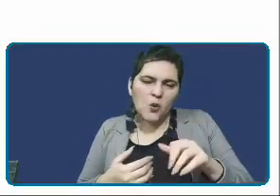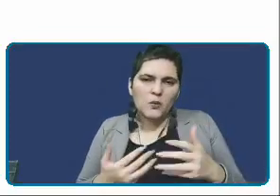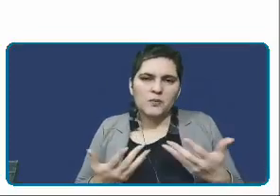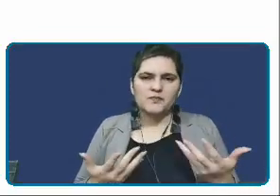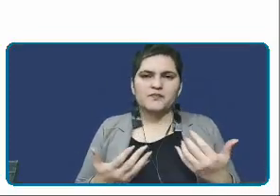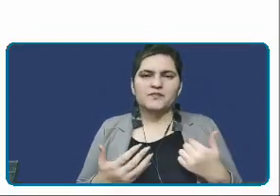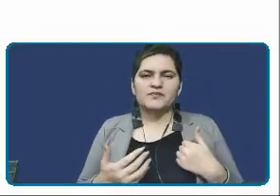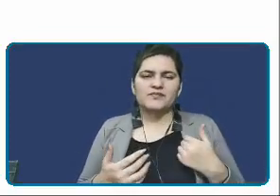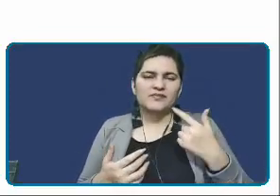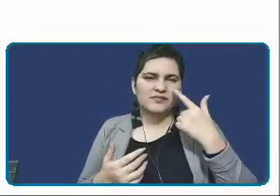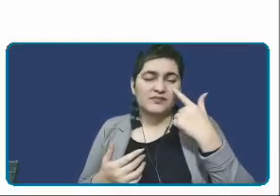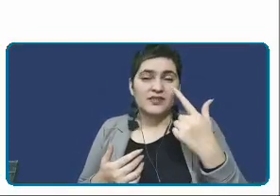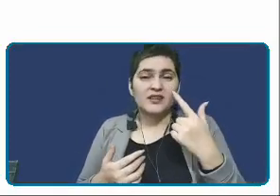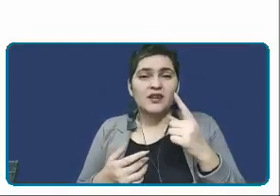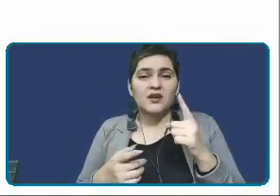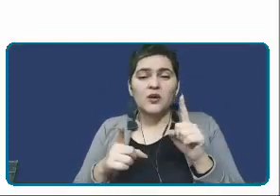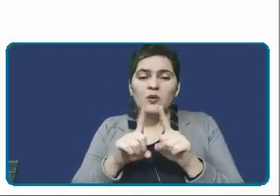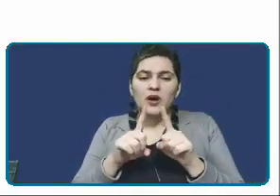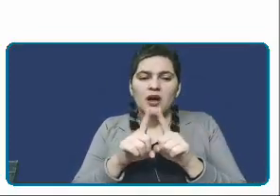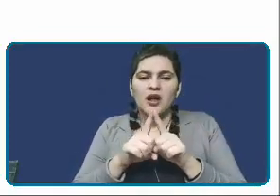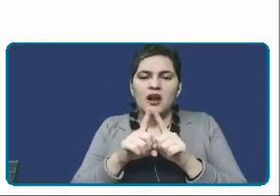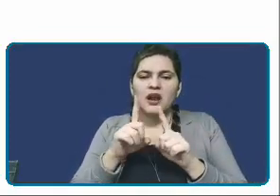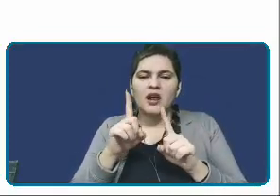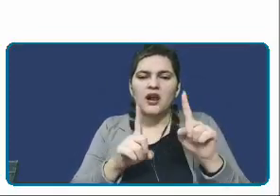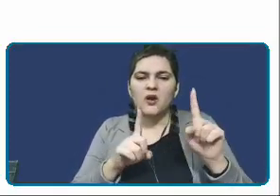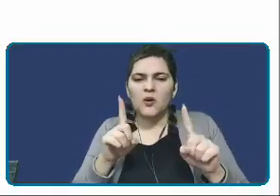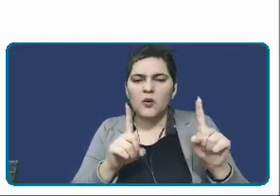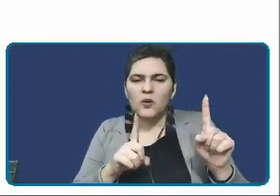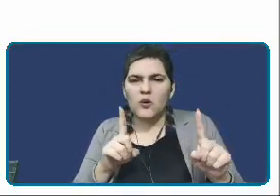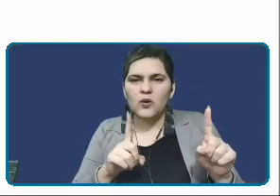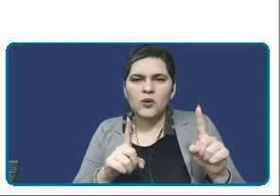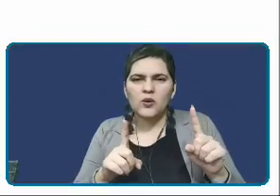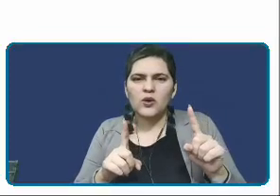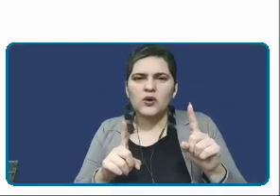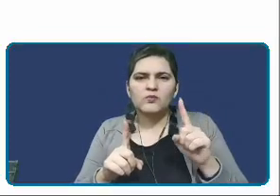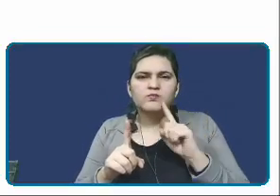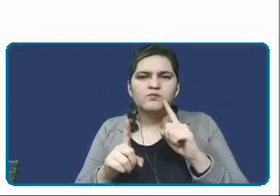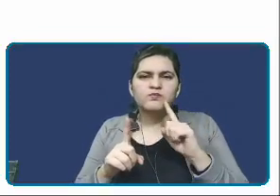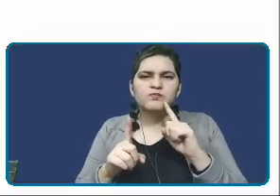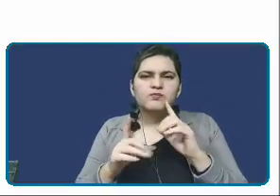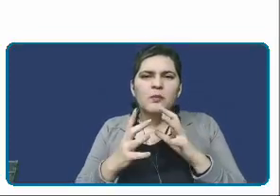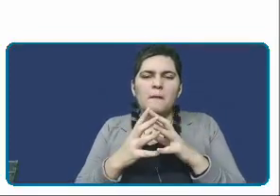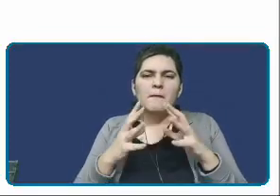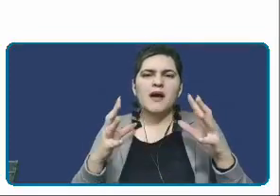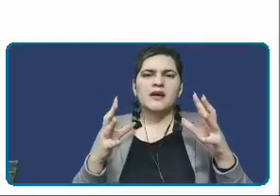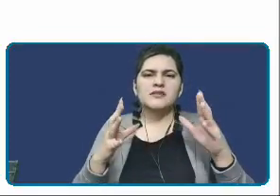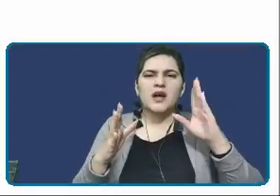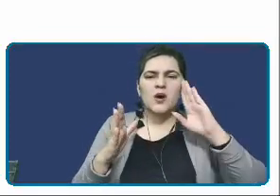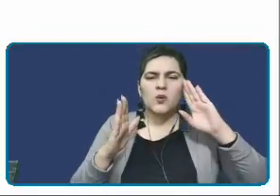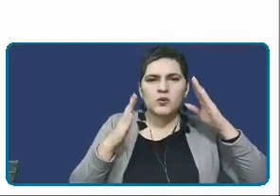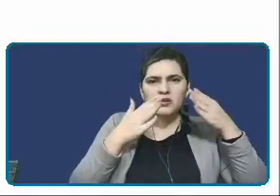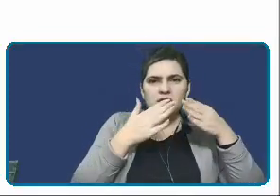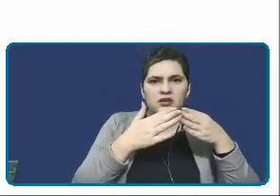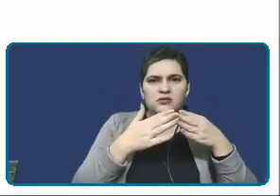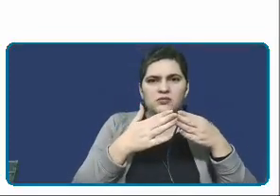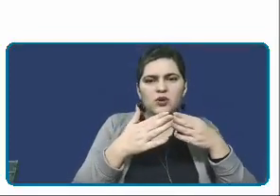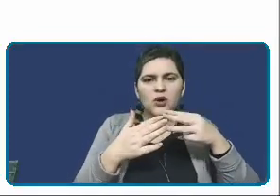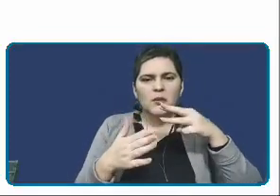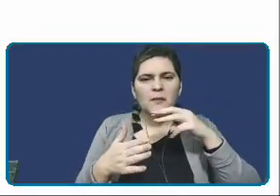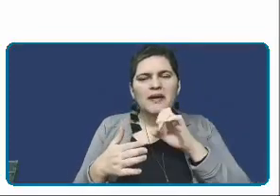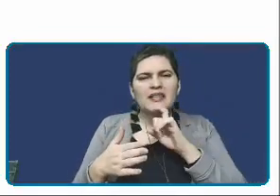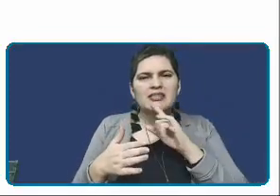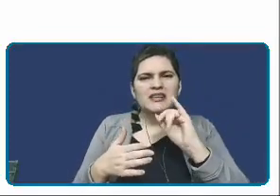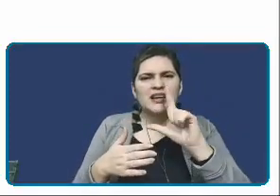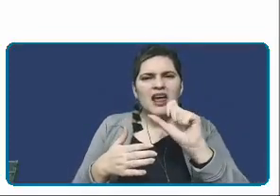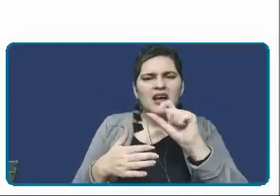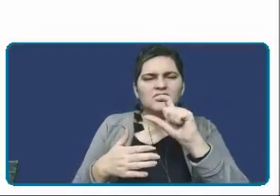alteraciones en la metilación, que es más frecuente en la población autista versus la población no autista. Entonces,